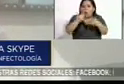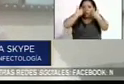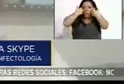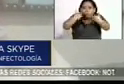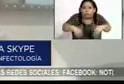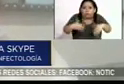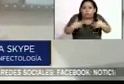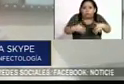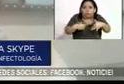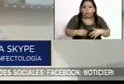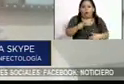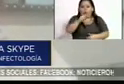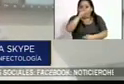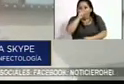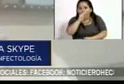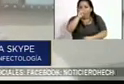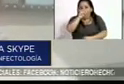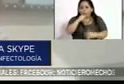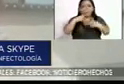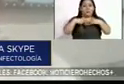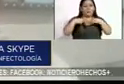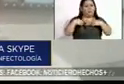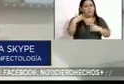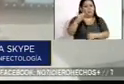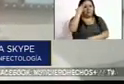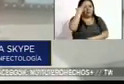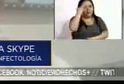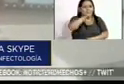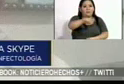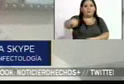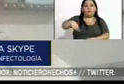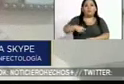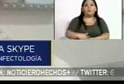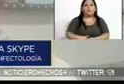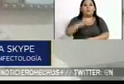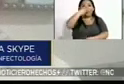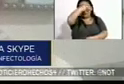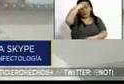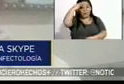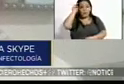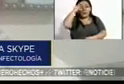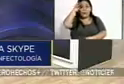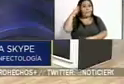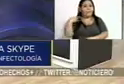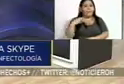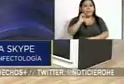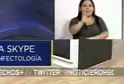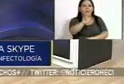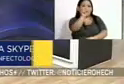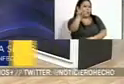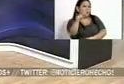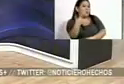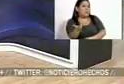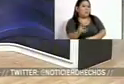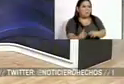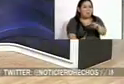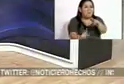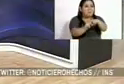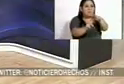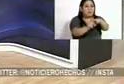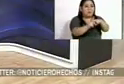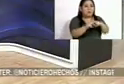los problemas respiratorios, como ya conocemos todos. Doctor, en enero se conoció sobre un repunte, un